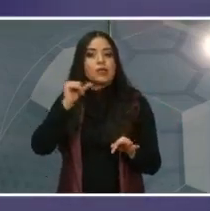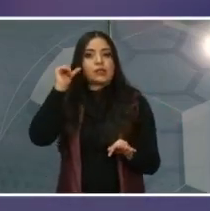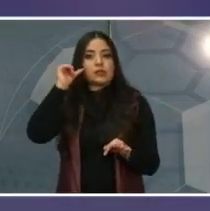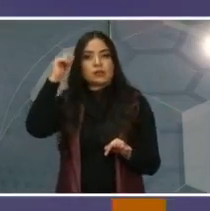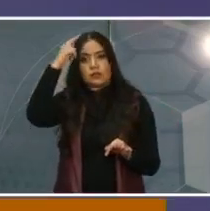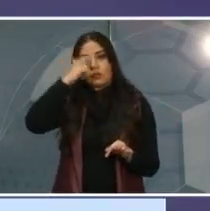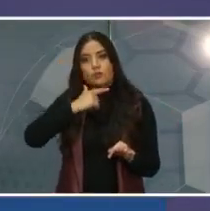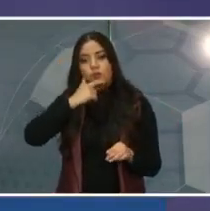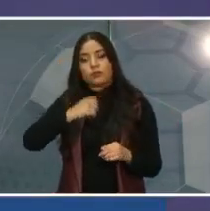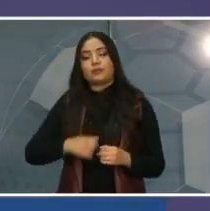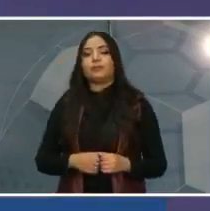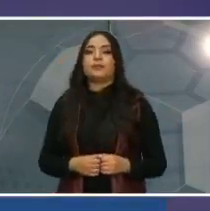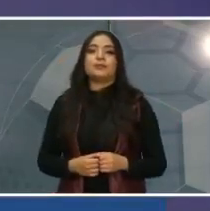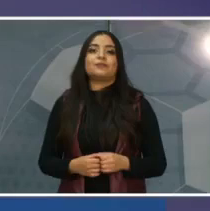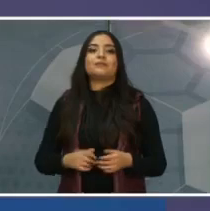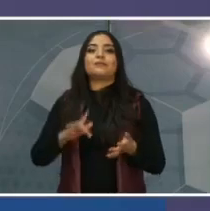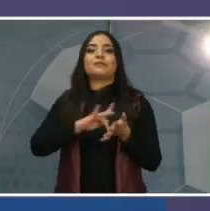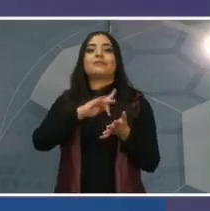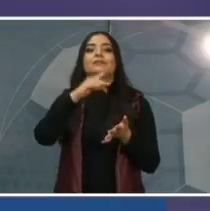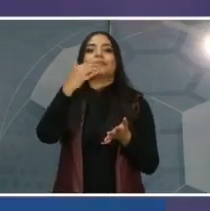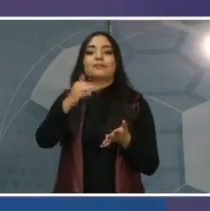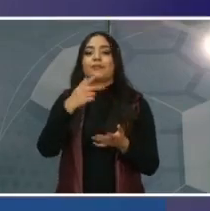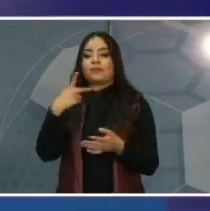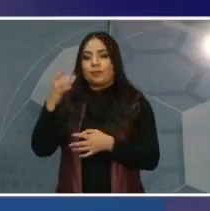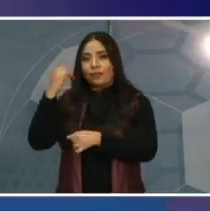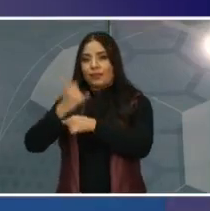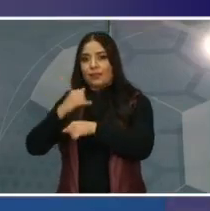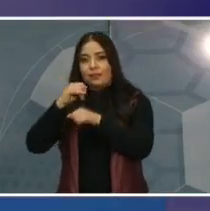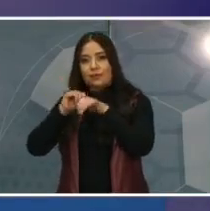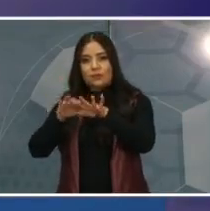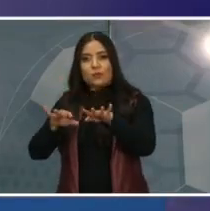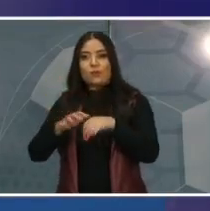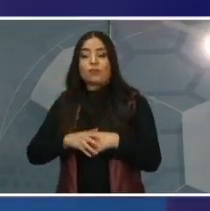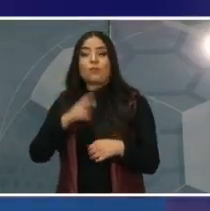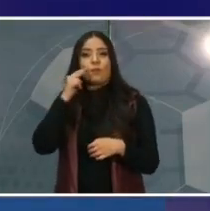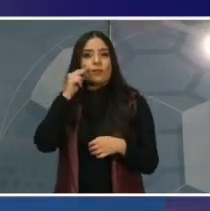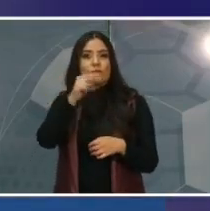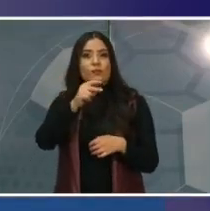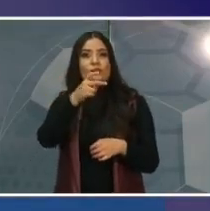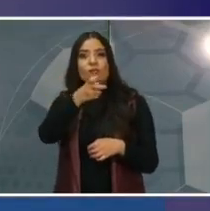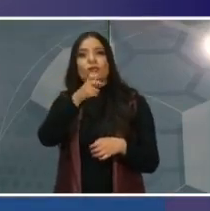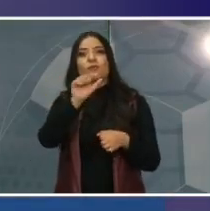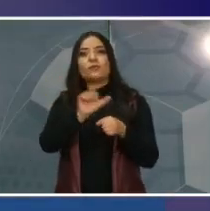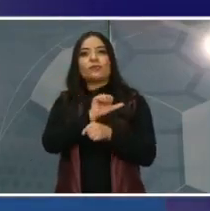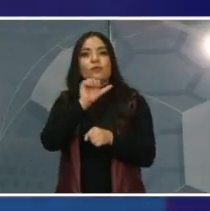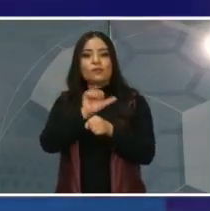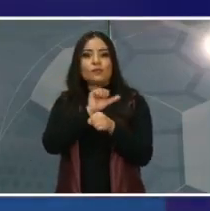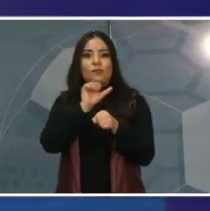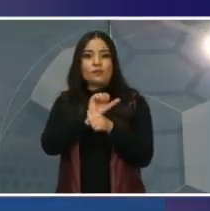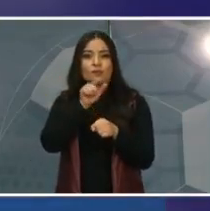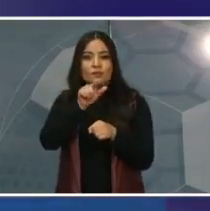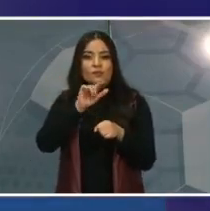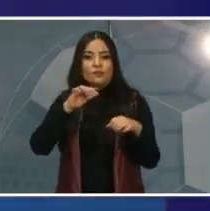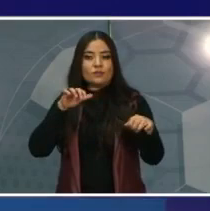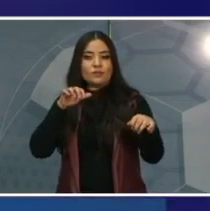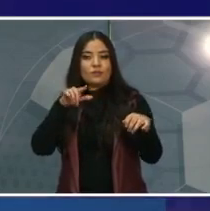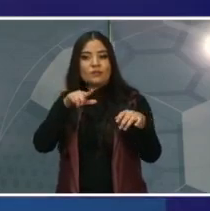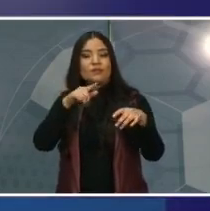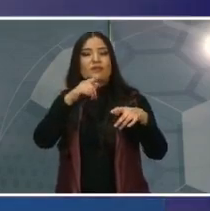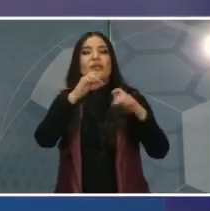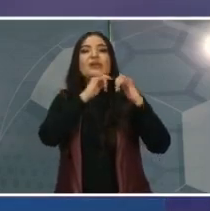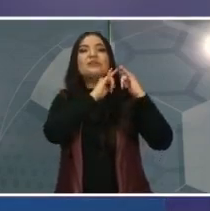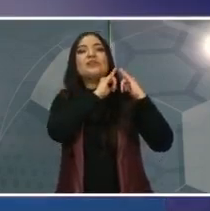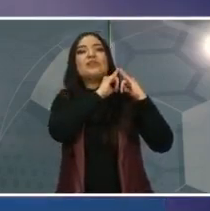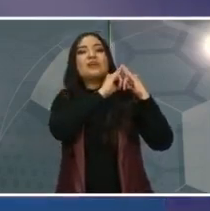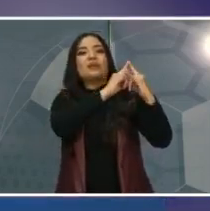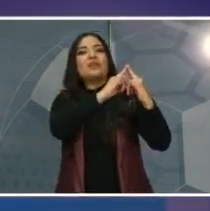gracias por esta información y ahí está este auto que impactó a un puesto en un tianguis en el torreón y